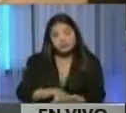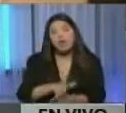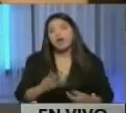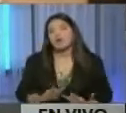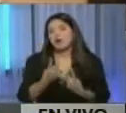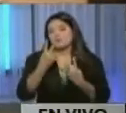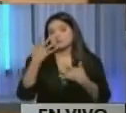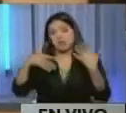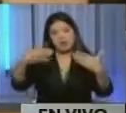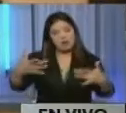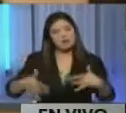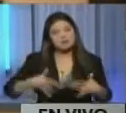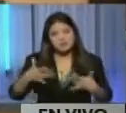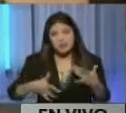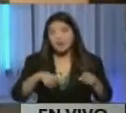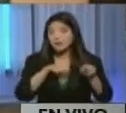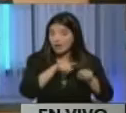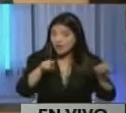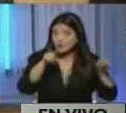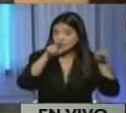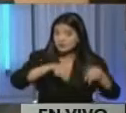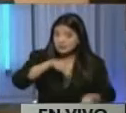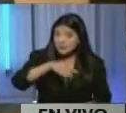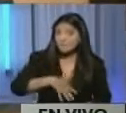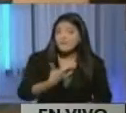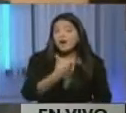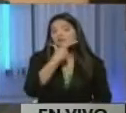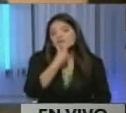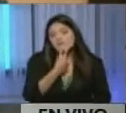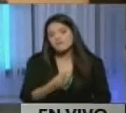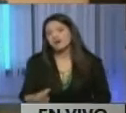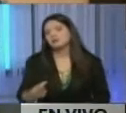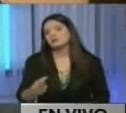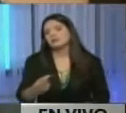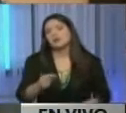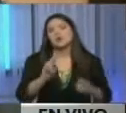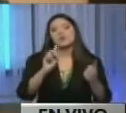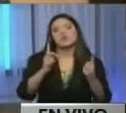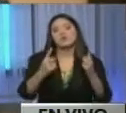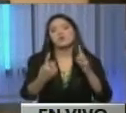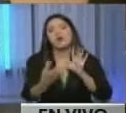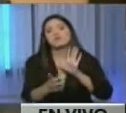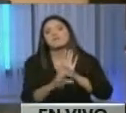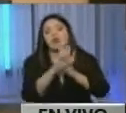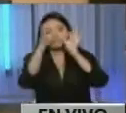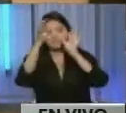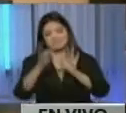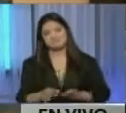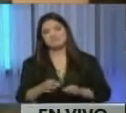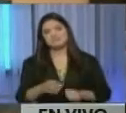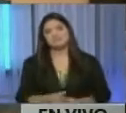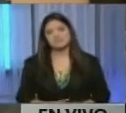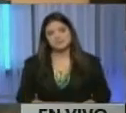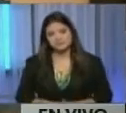otras actividades necesarias para facilitar el tránsito a la legalidad de la FAREP.